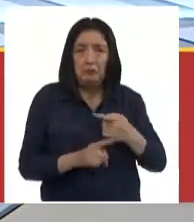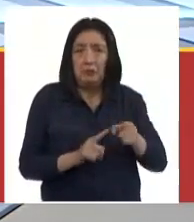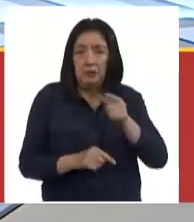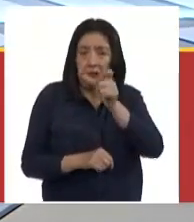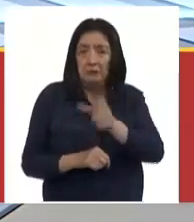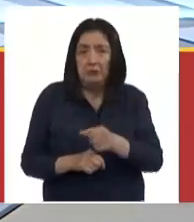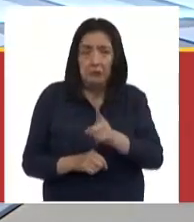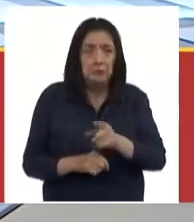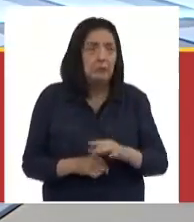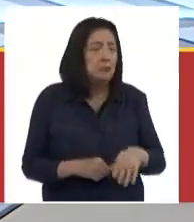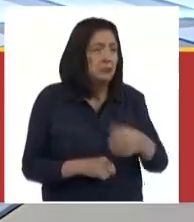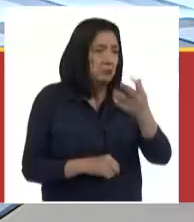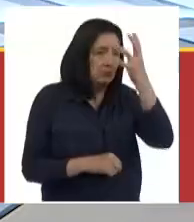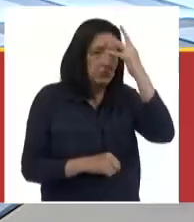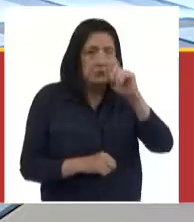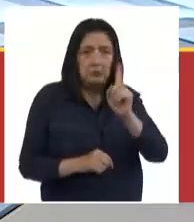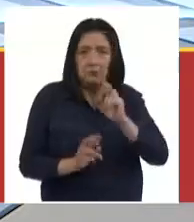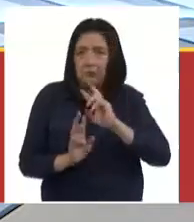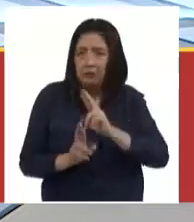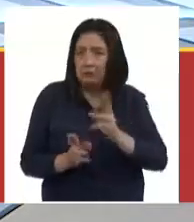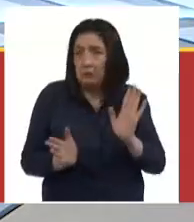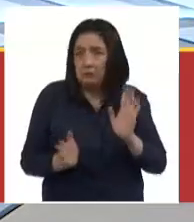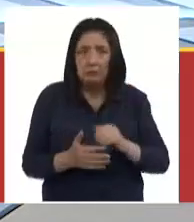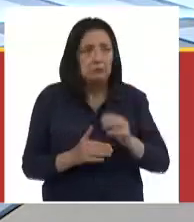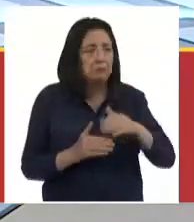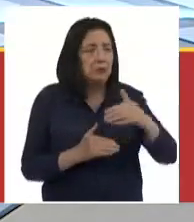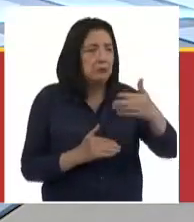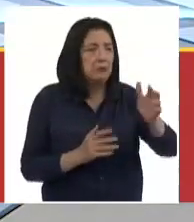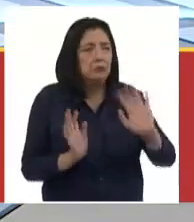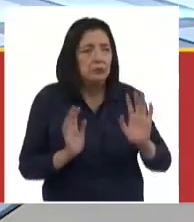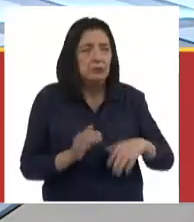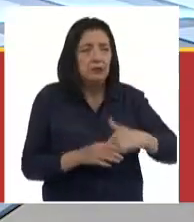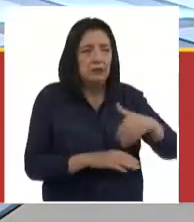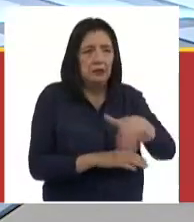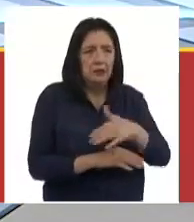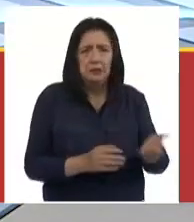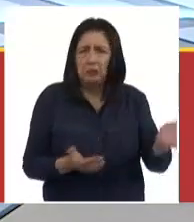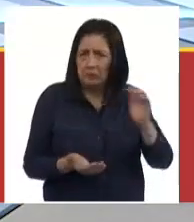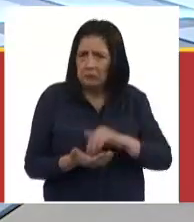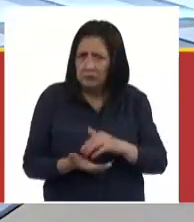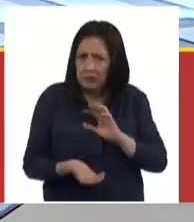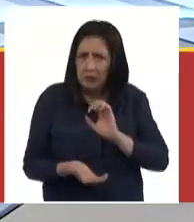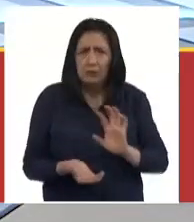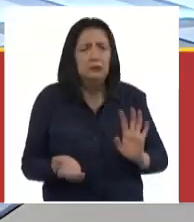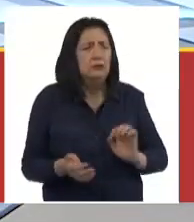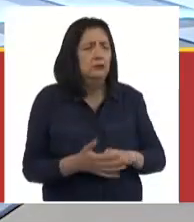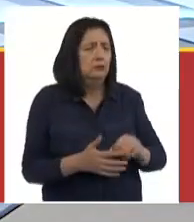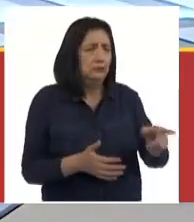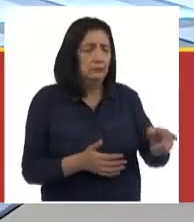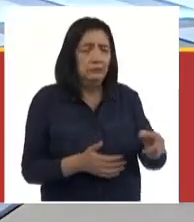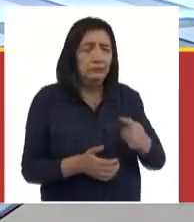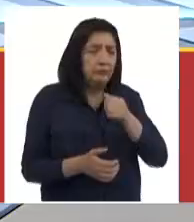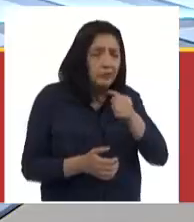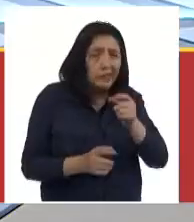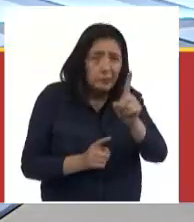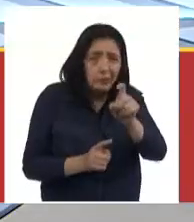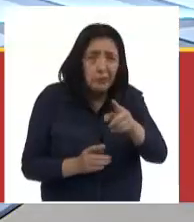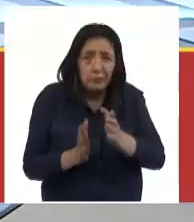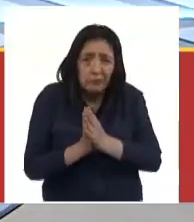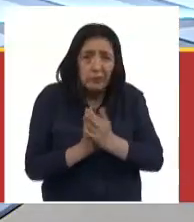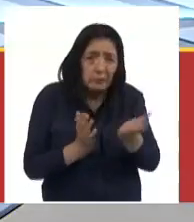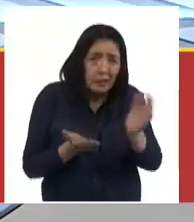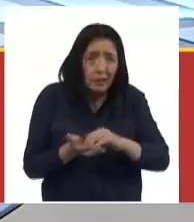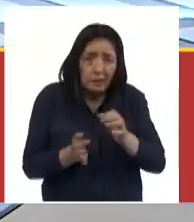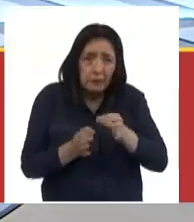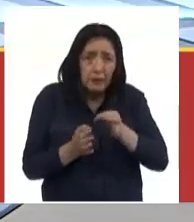candidato Pedro Castillo nunca respondió. Más adelante, en la calle, volvió a insistió Jorge Det preguntándole, por favor,